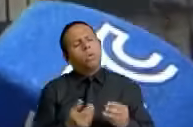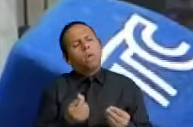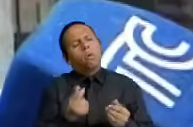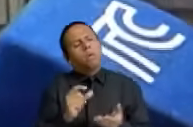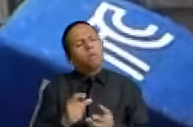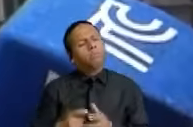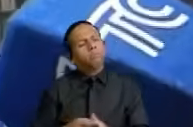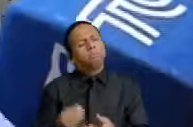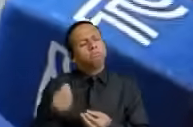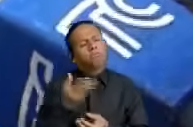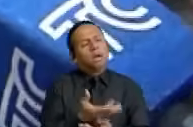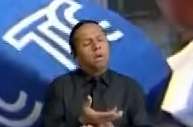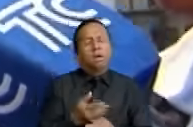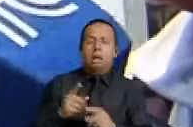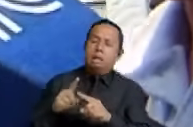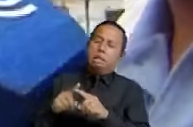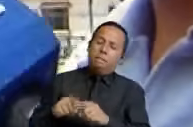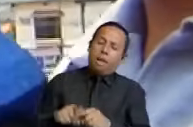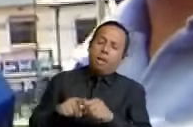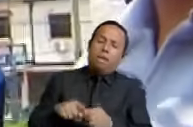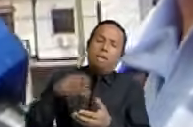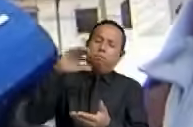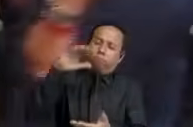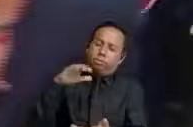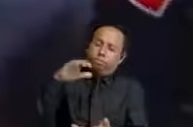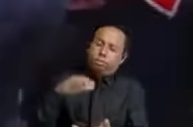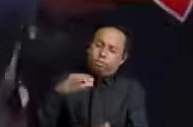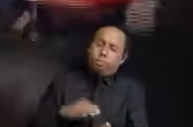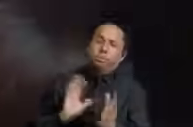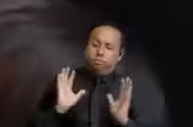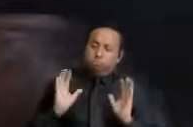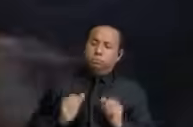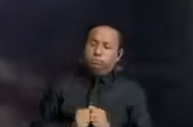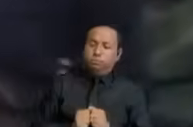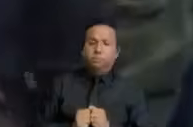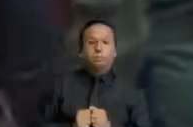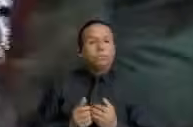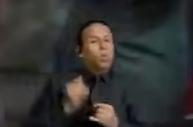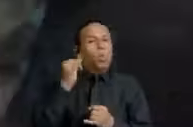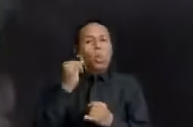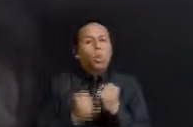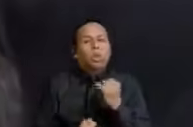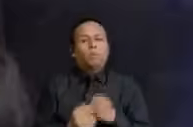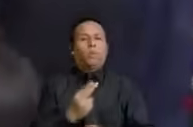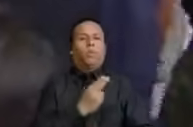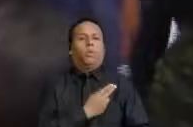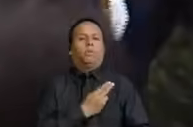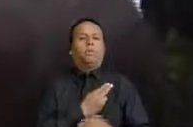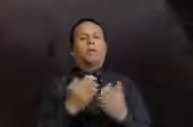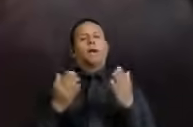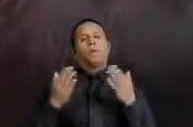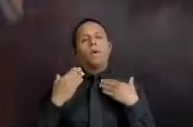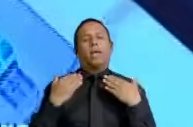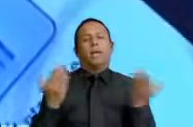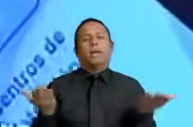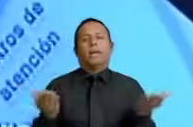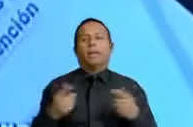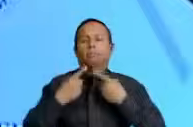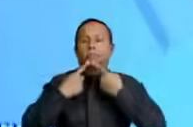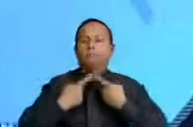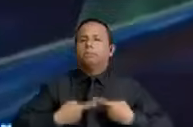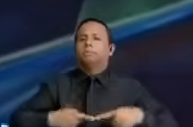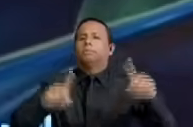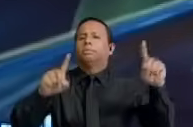da cada día varía pero bajado de millones finalmente a la universidad Guayaquil para el lanzamiento de la